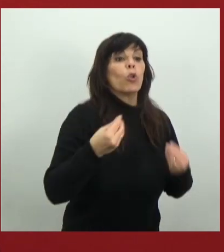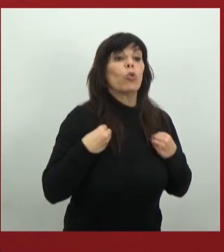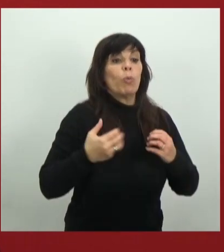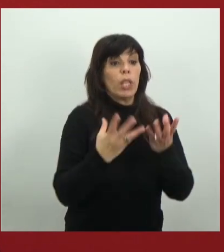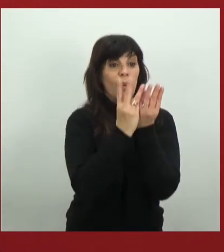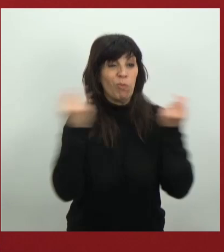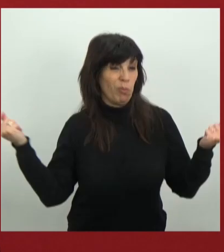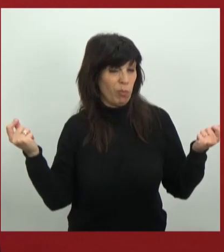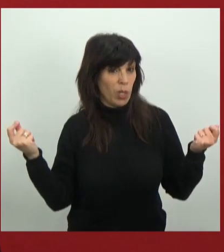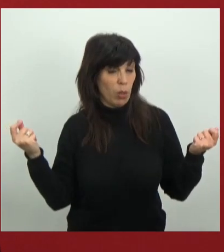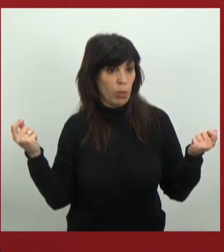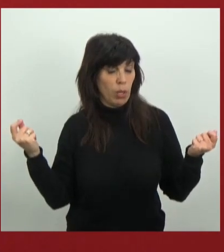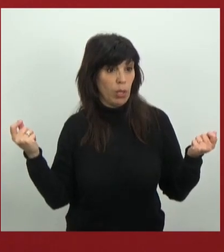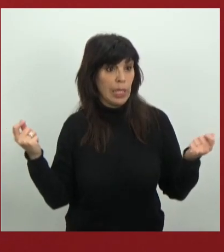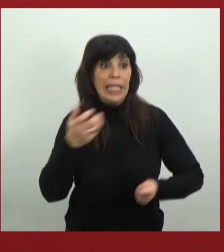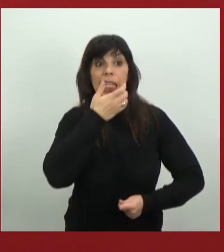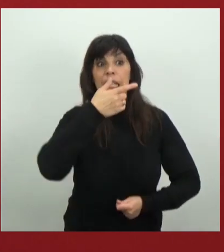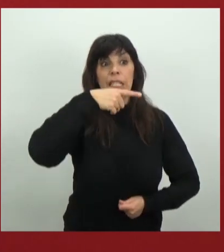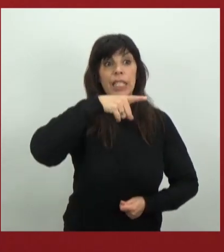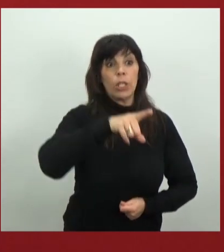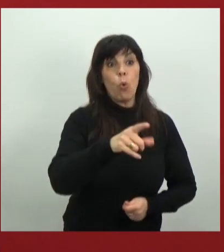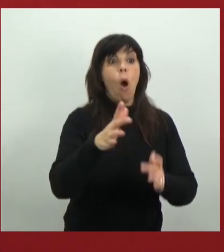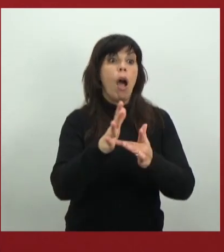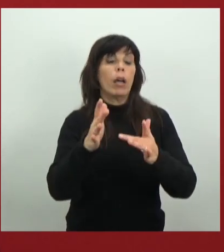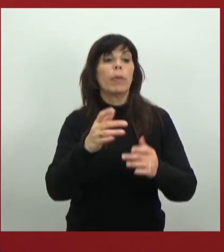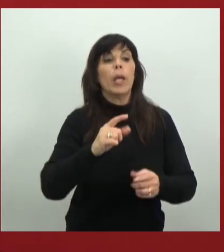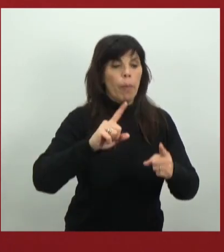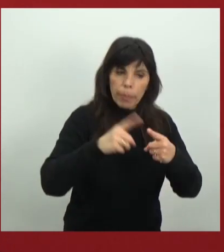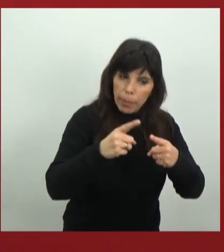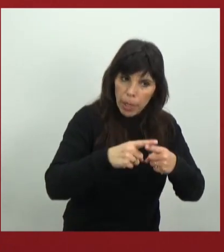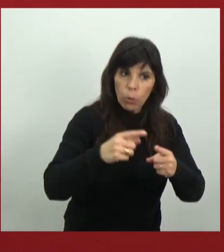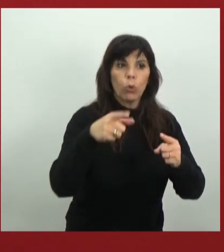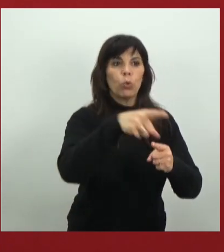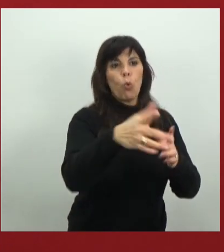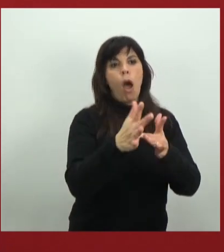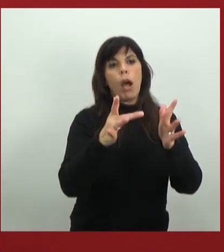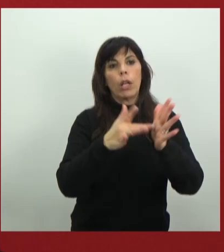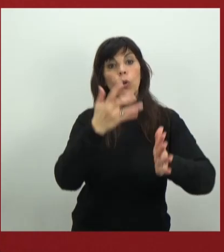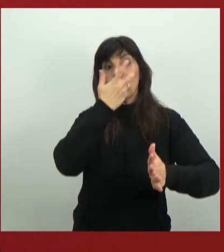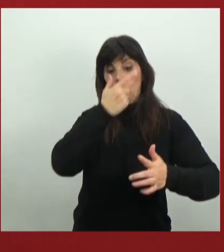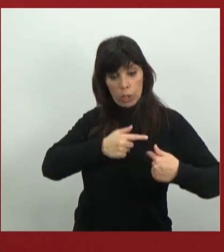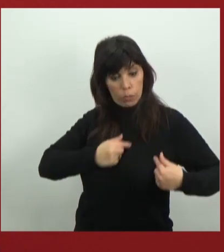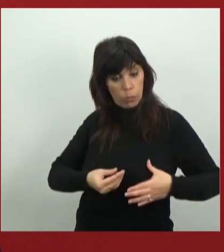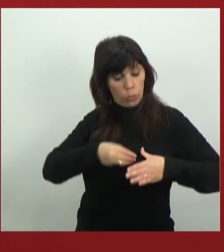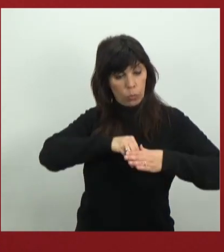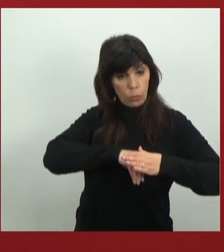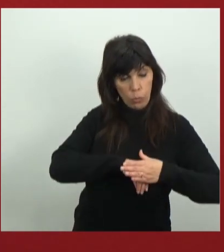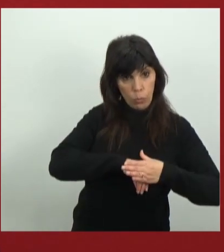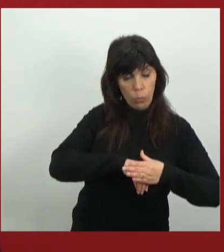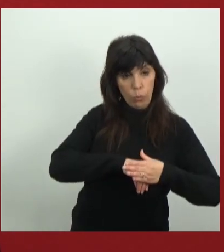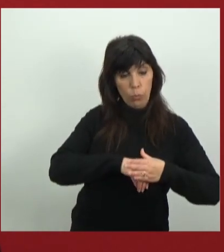veces al primer día que tú conoces a Jesucristo. Algunas veces, cuando tú vives con el